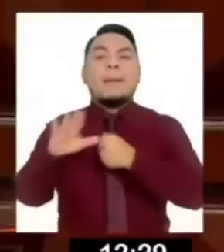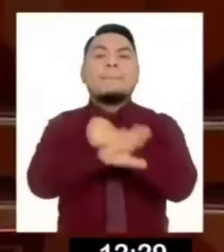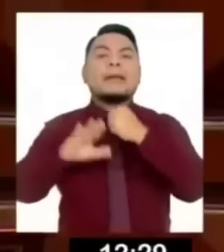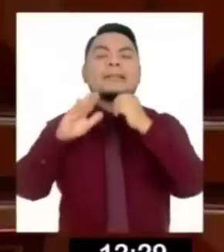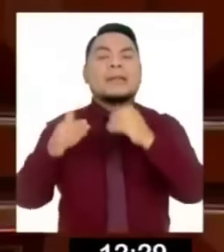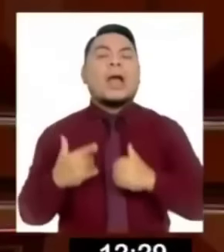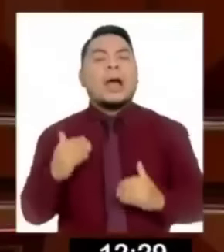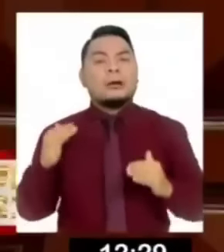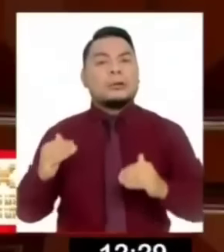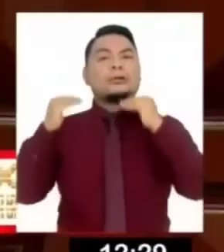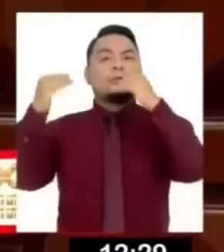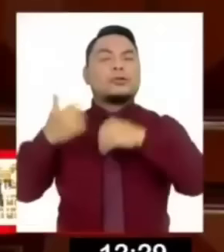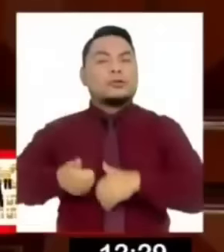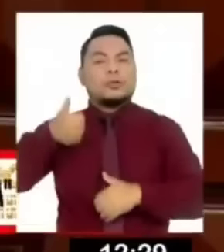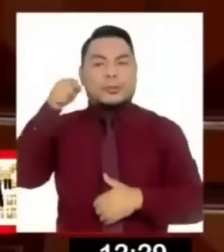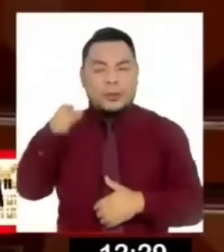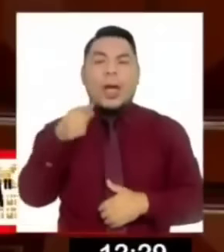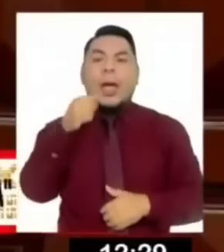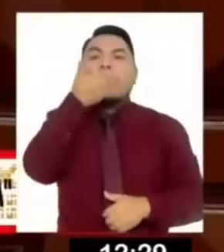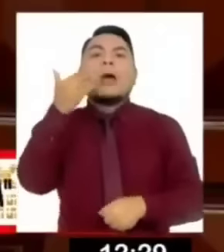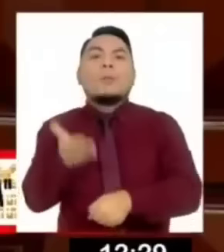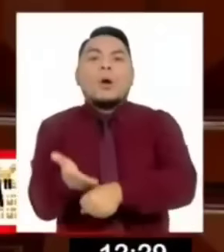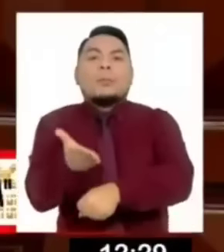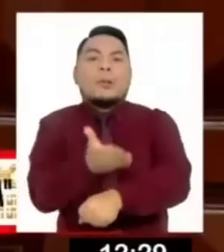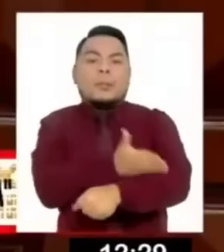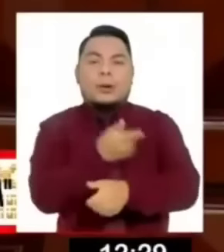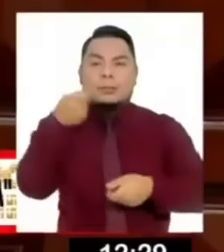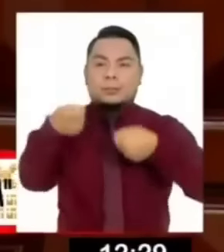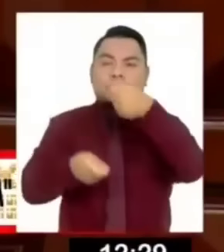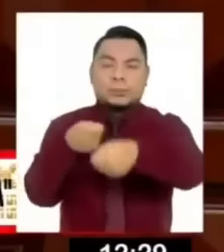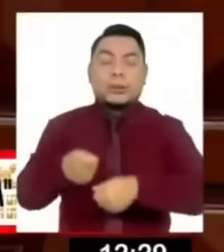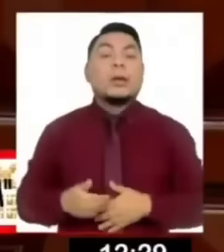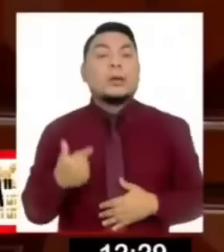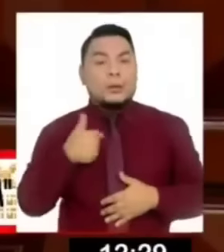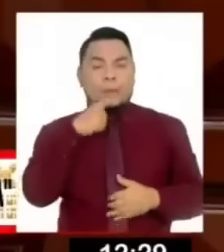superior que se mejorará progresivamente.